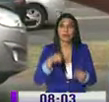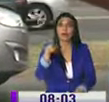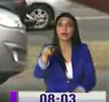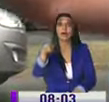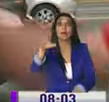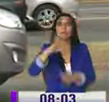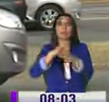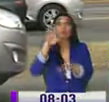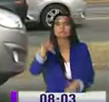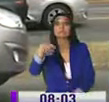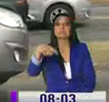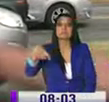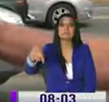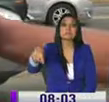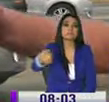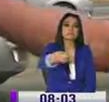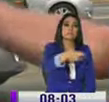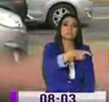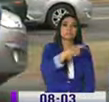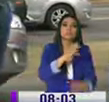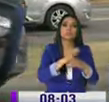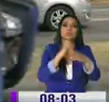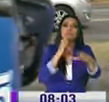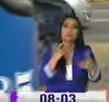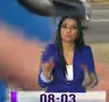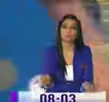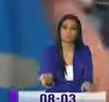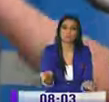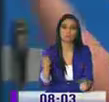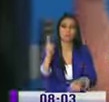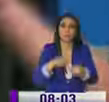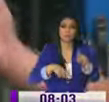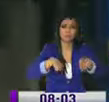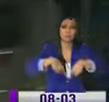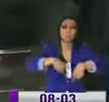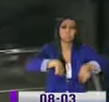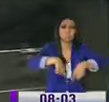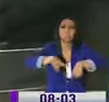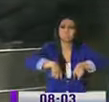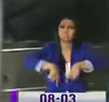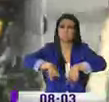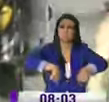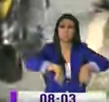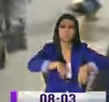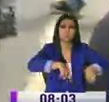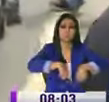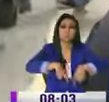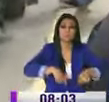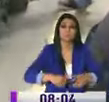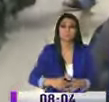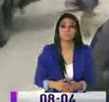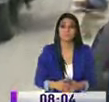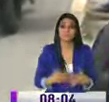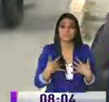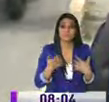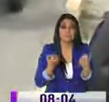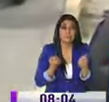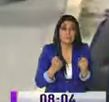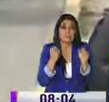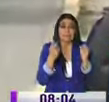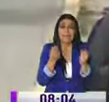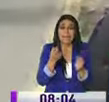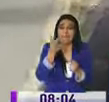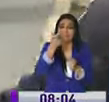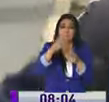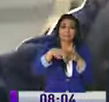cruzar me para acá para poder pasar porque no dejan pasar el tráfico es bien bien intenté y camine con el tarro